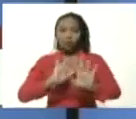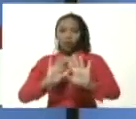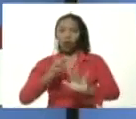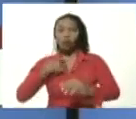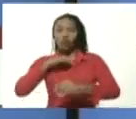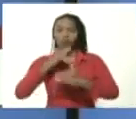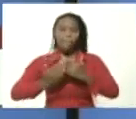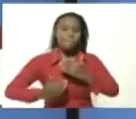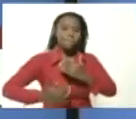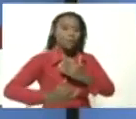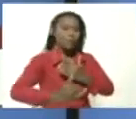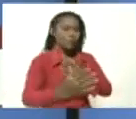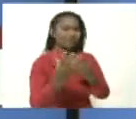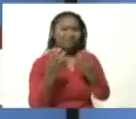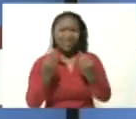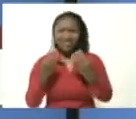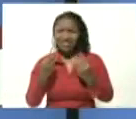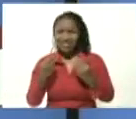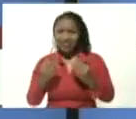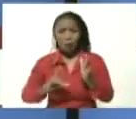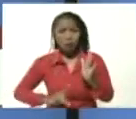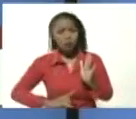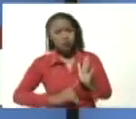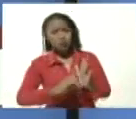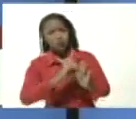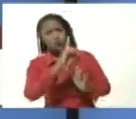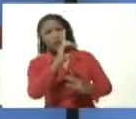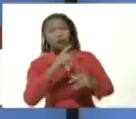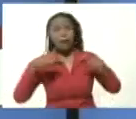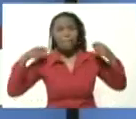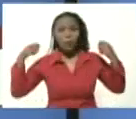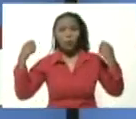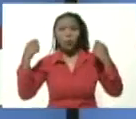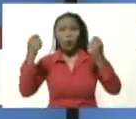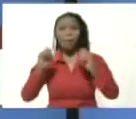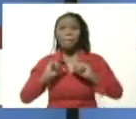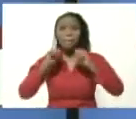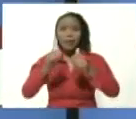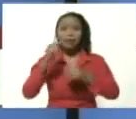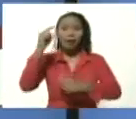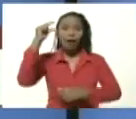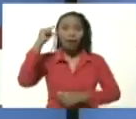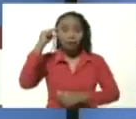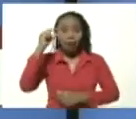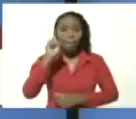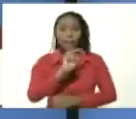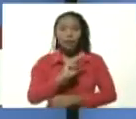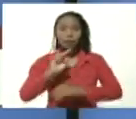avanzado muchísimo en lo que es el desarrollo de la campaña, que arranca el día